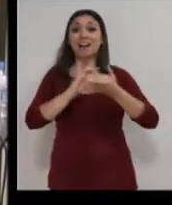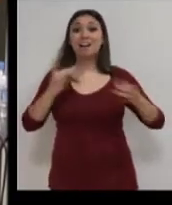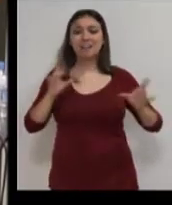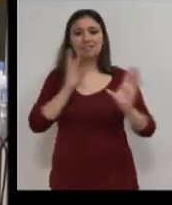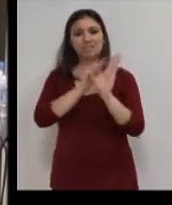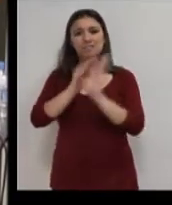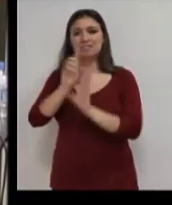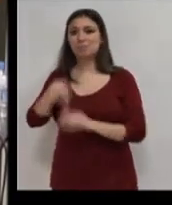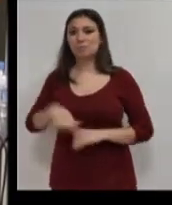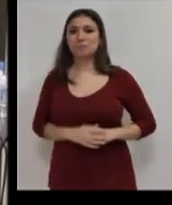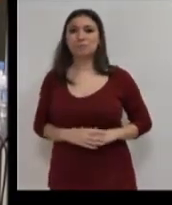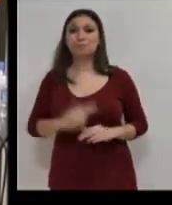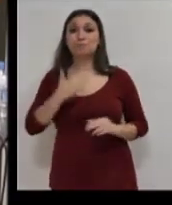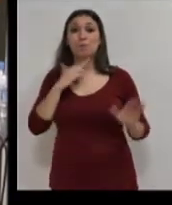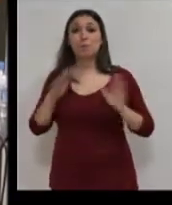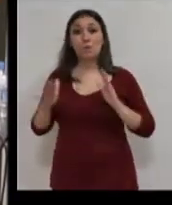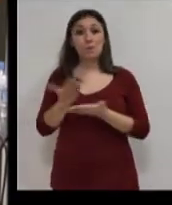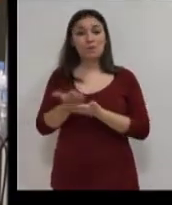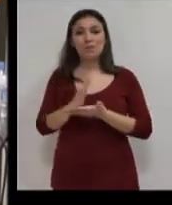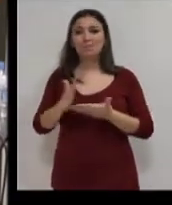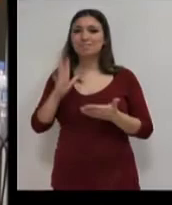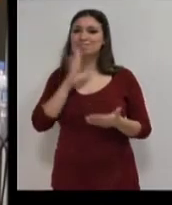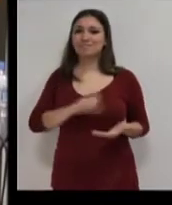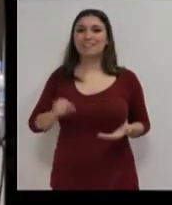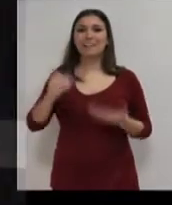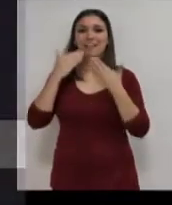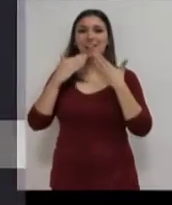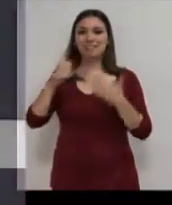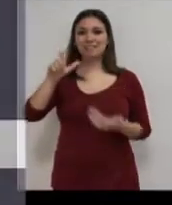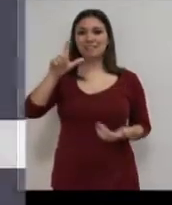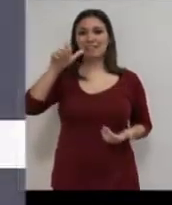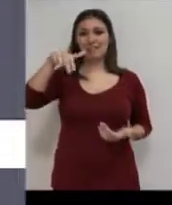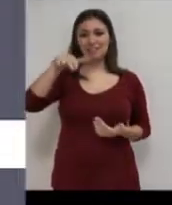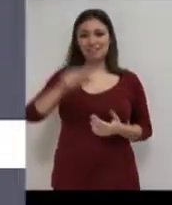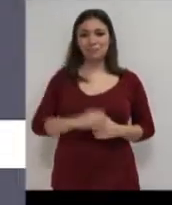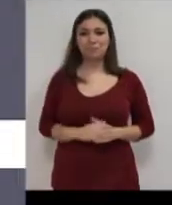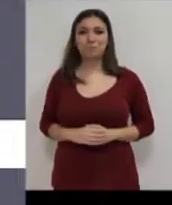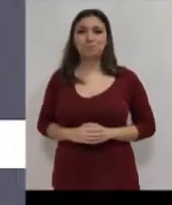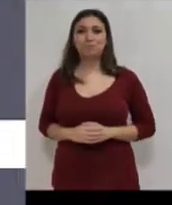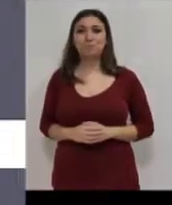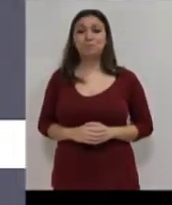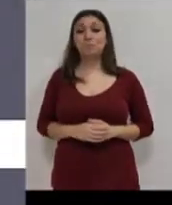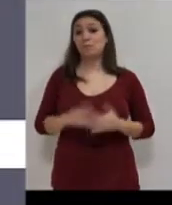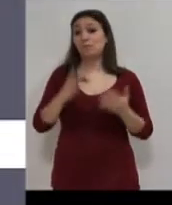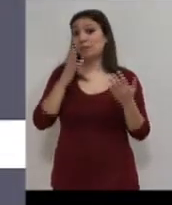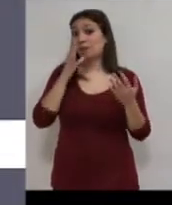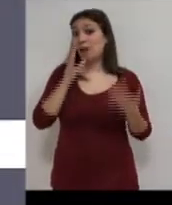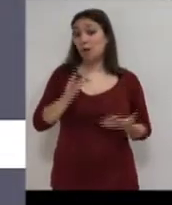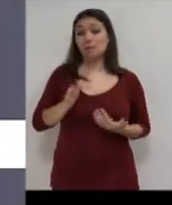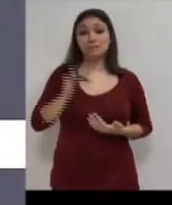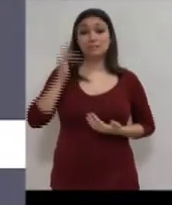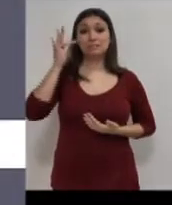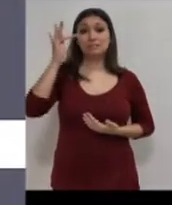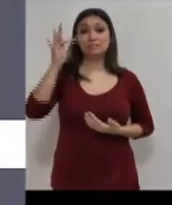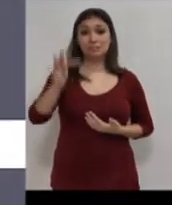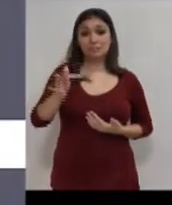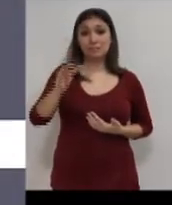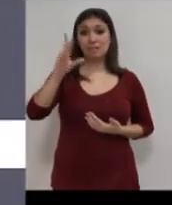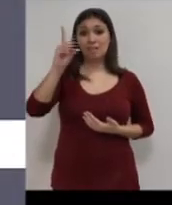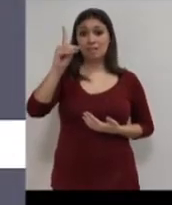resto de eslabones de la cadena. Estupendo, pues muchas gracias, Elena. Y ahora vamos